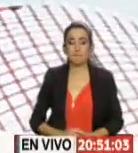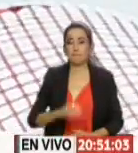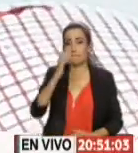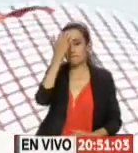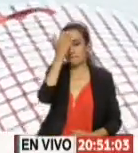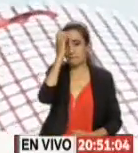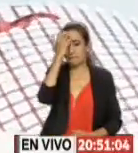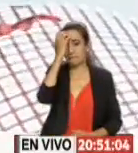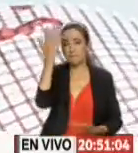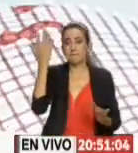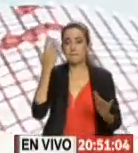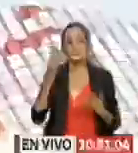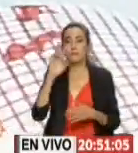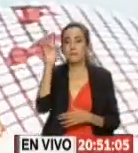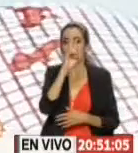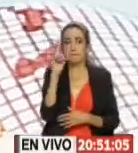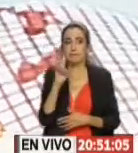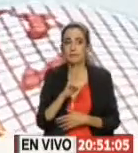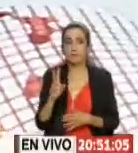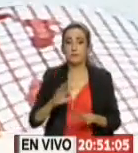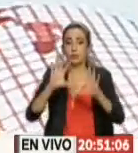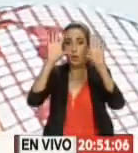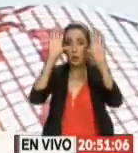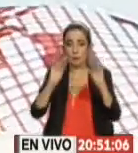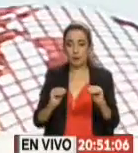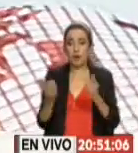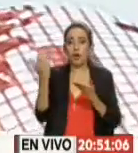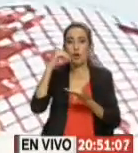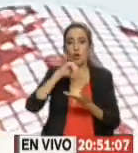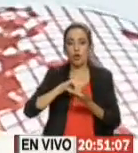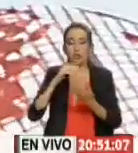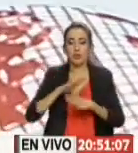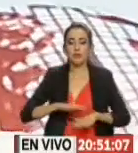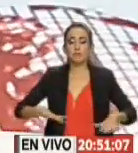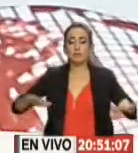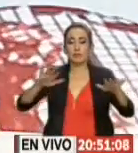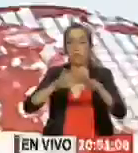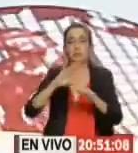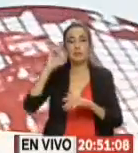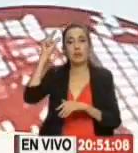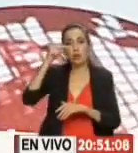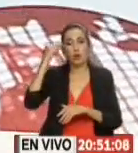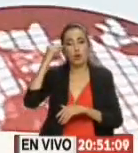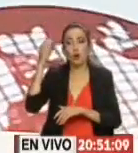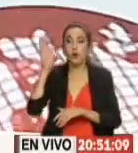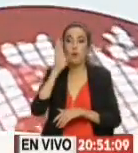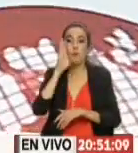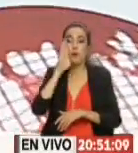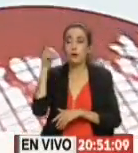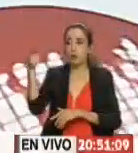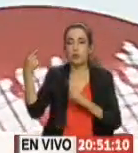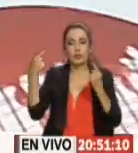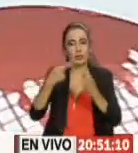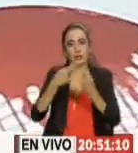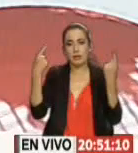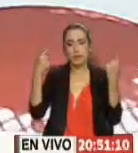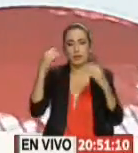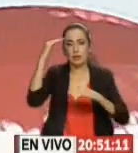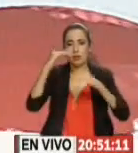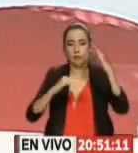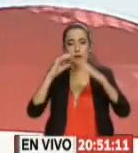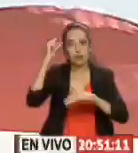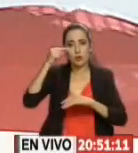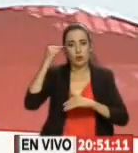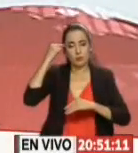Preocupación en Venezuela por un nuevo apagón masivo. El gobierno de Nicolás Maduro aseguró que se trata de un atentado para desestabilizar